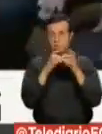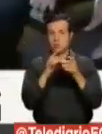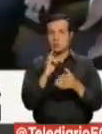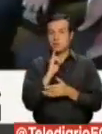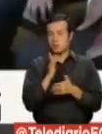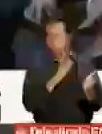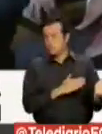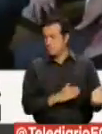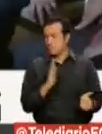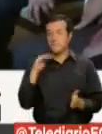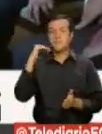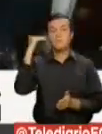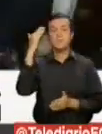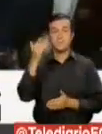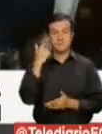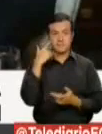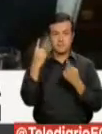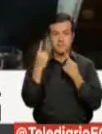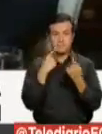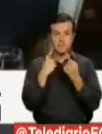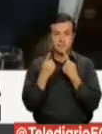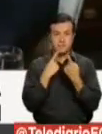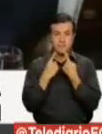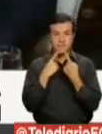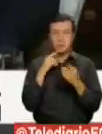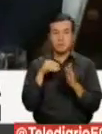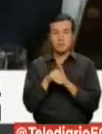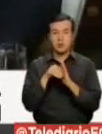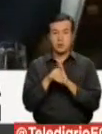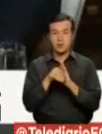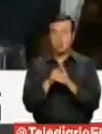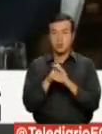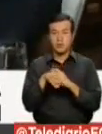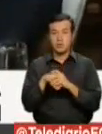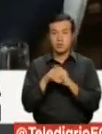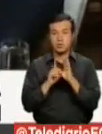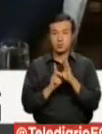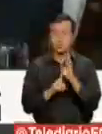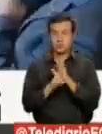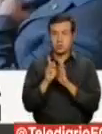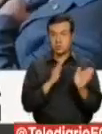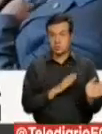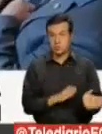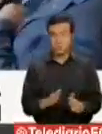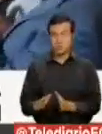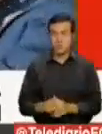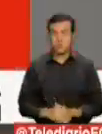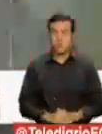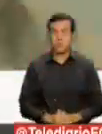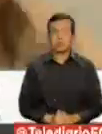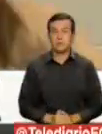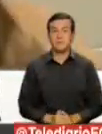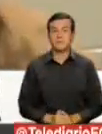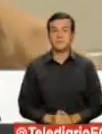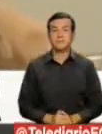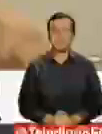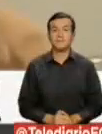Unidos y posteriormente hablará con directivos del Banco Interamericano de Desarrollo.